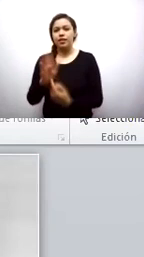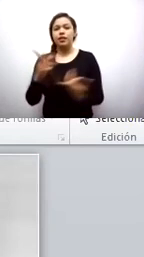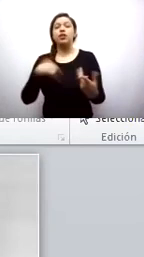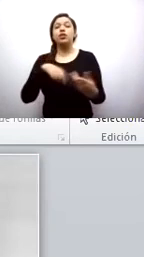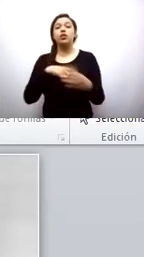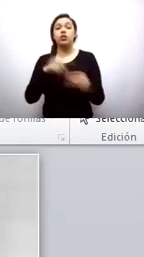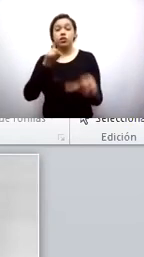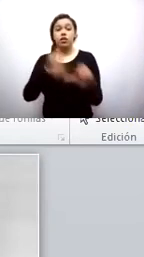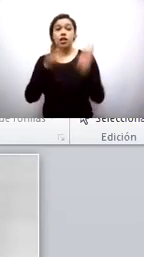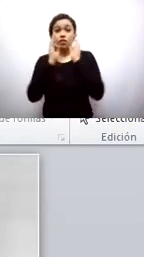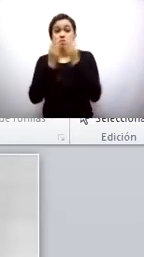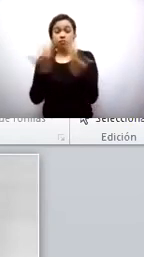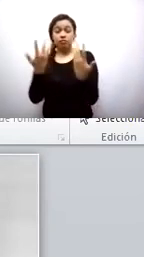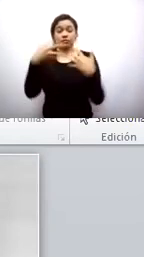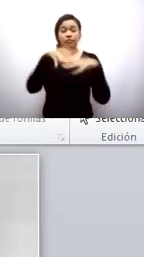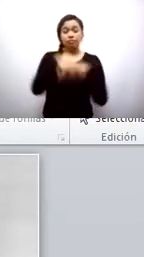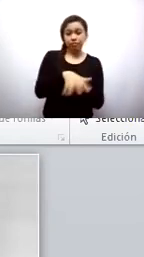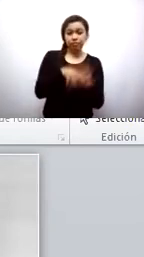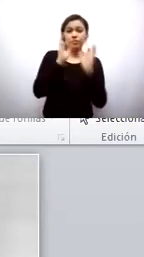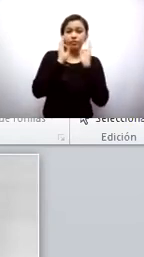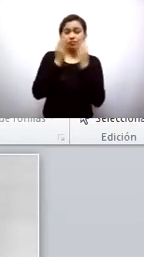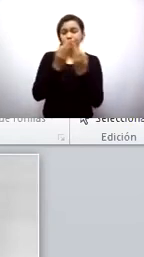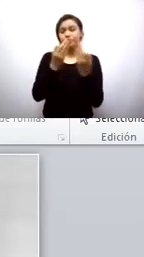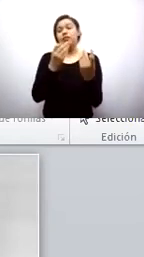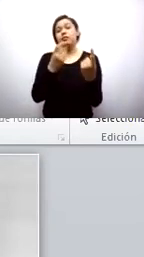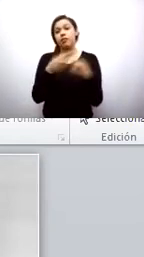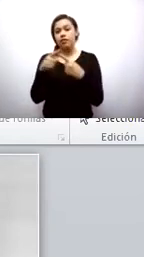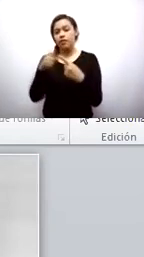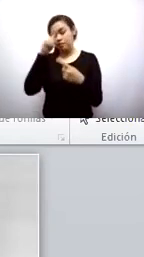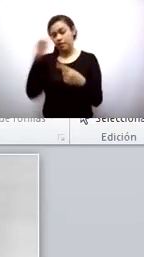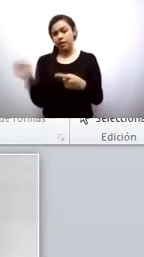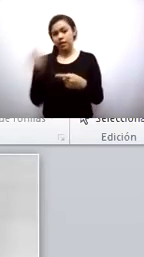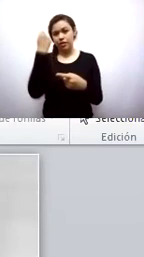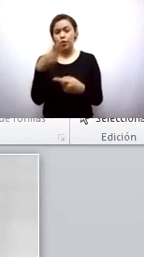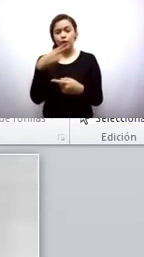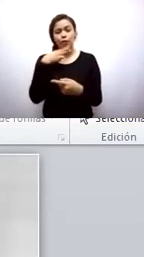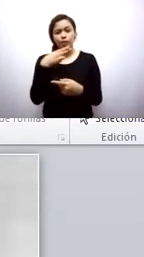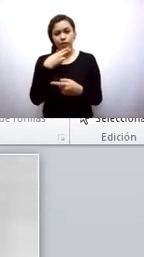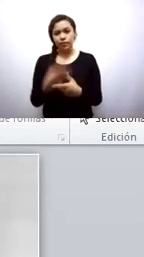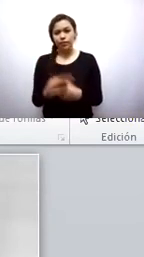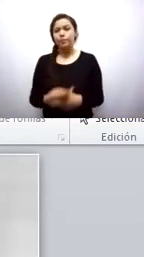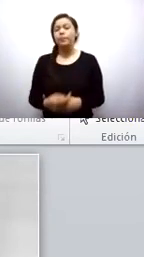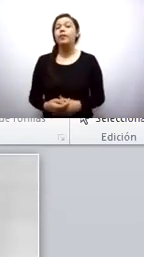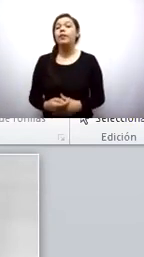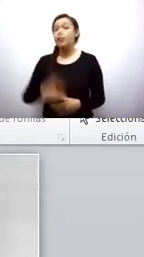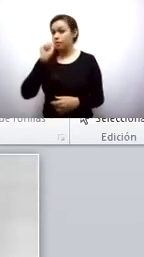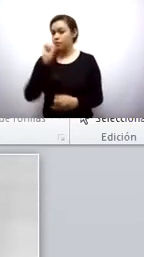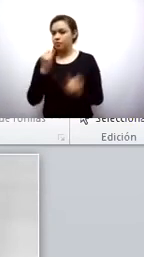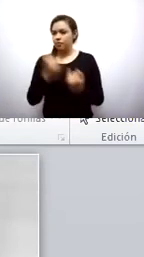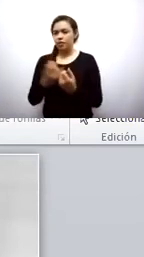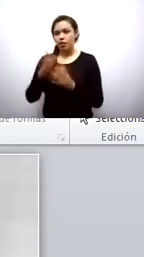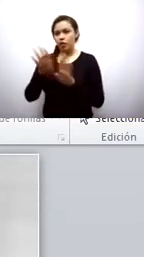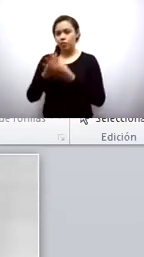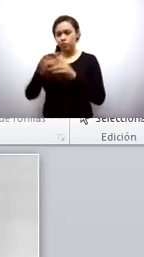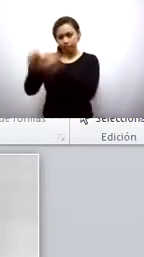nueva mecánica, en una nueva modalidad que tiene que ver con la tecnología. Y también nos vino a dar un atisbo de realidad. No todos